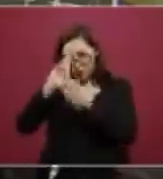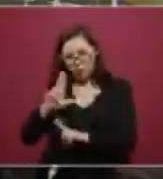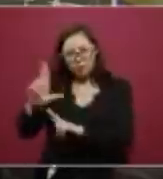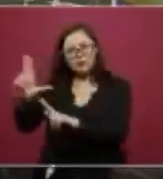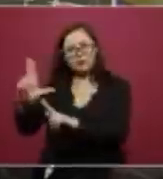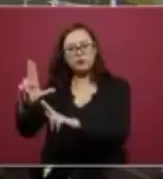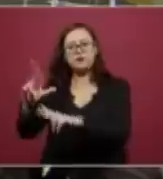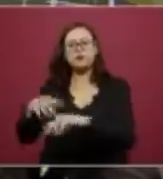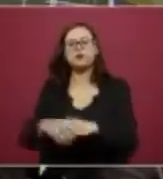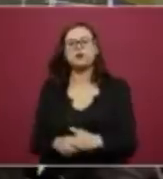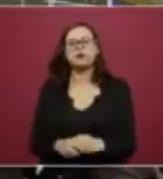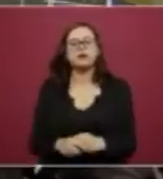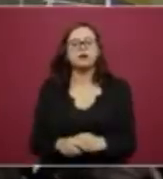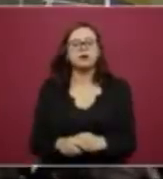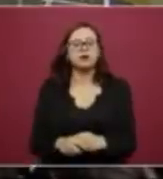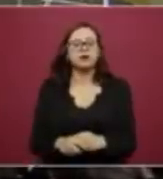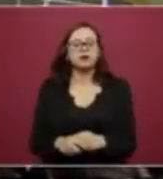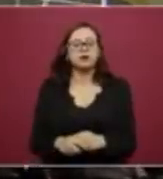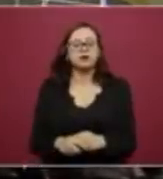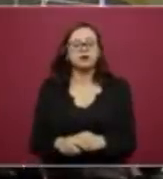Vamos a estar